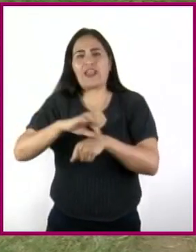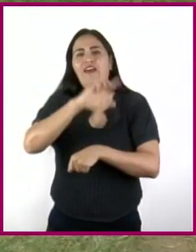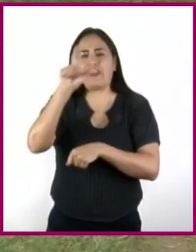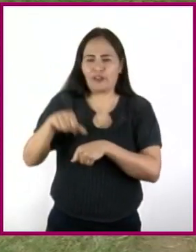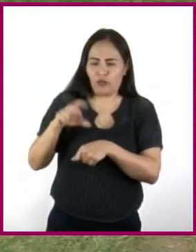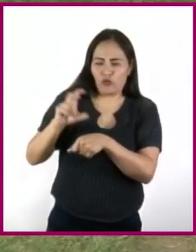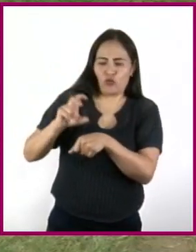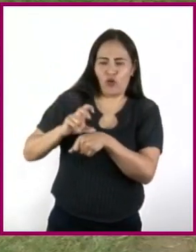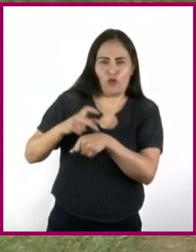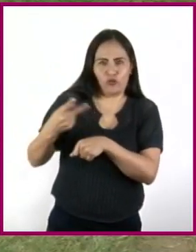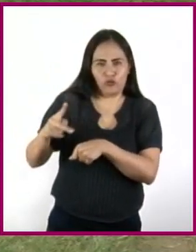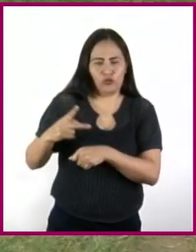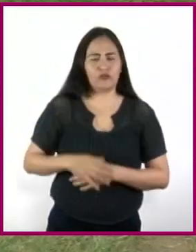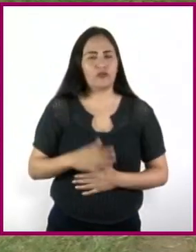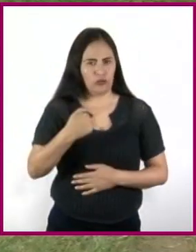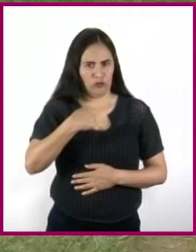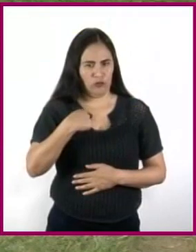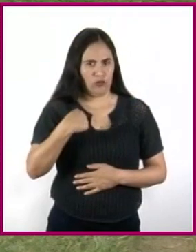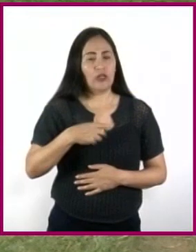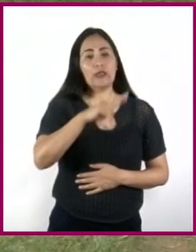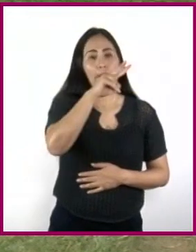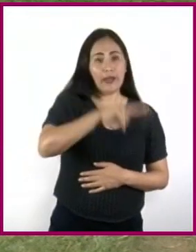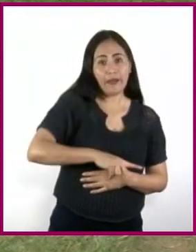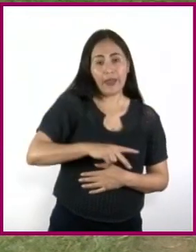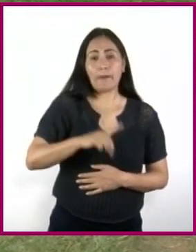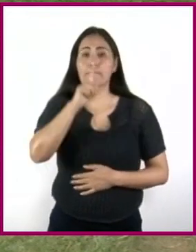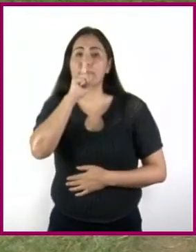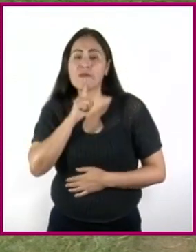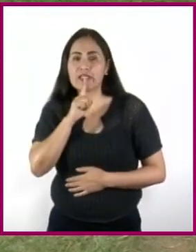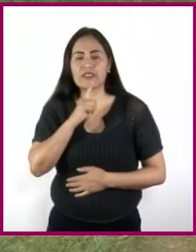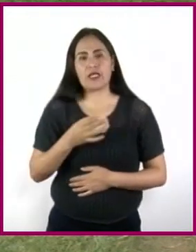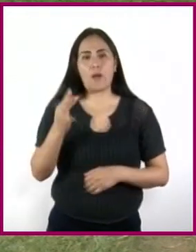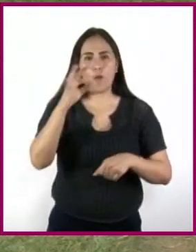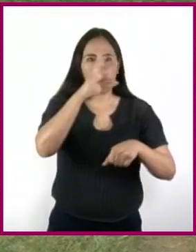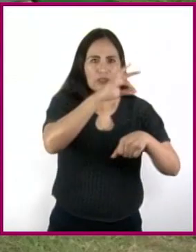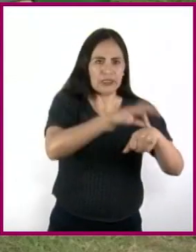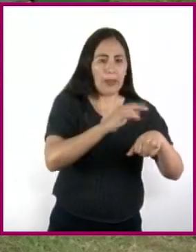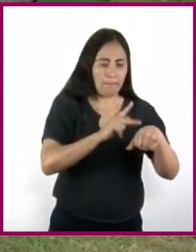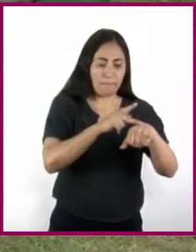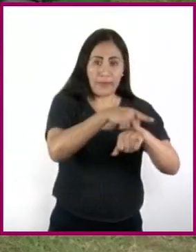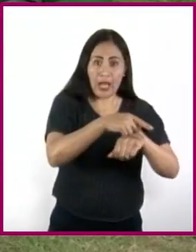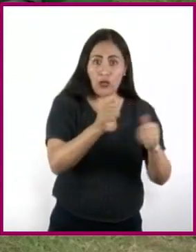Voy. ¿Cierto o falso que a los mosquitos les atrae la piel mojada?